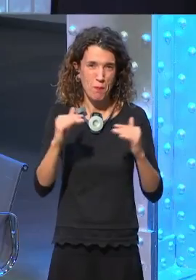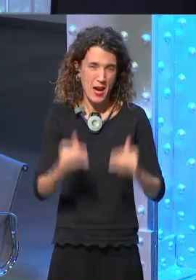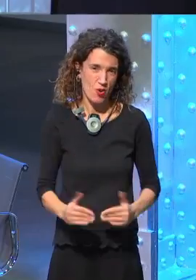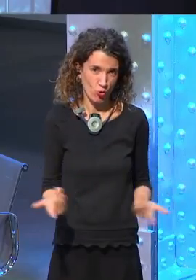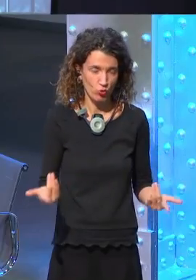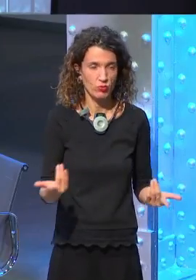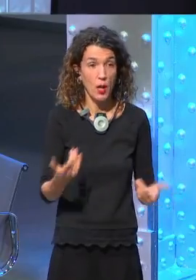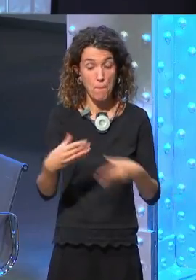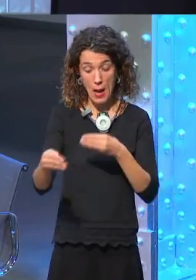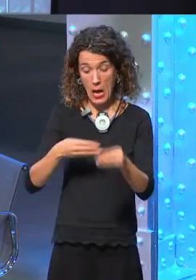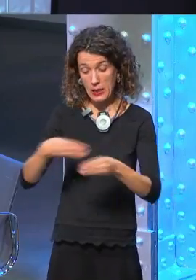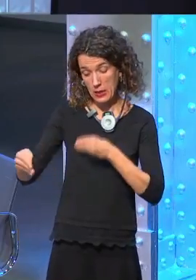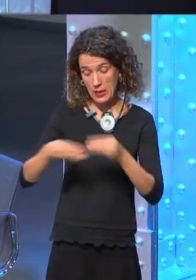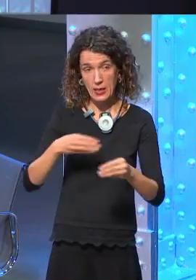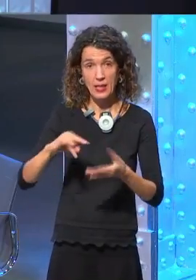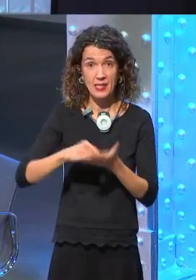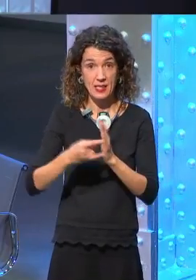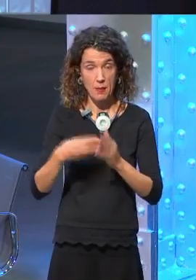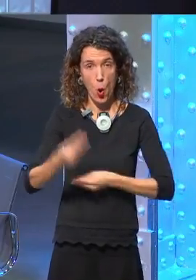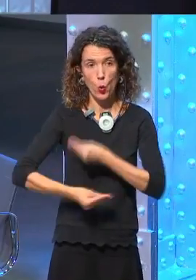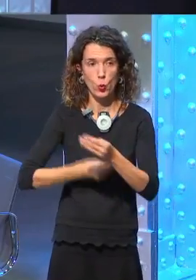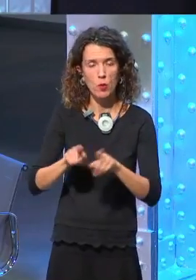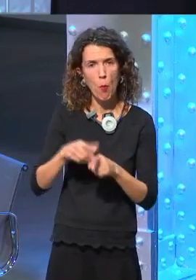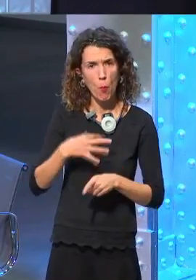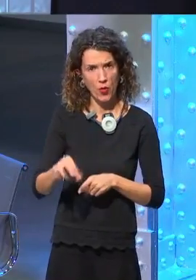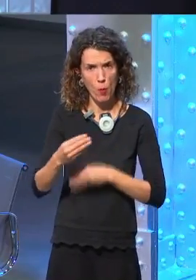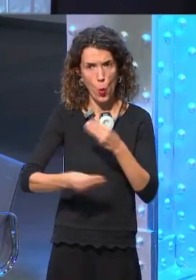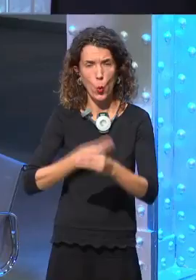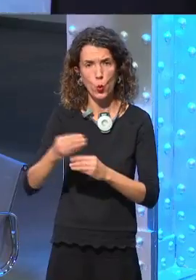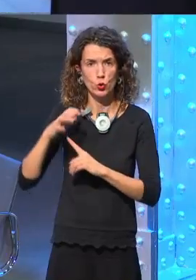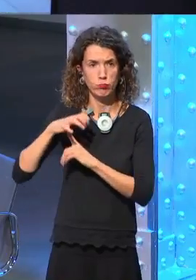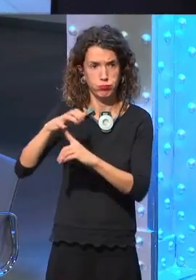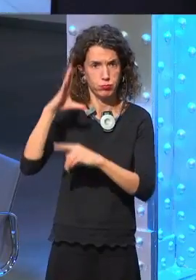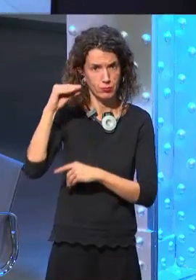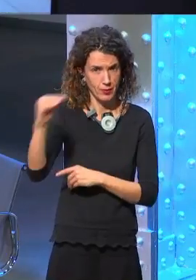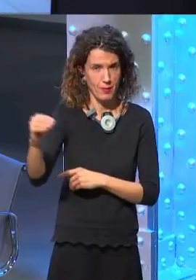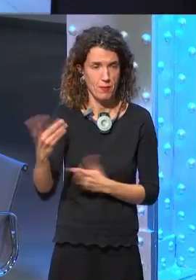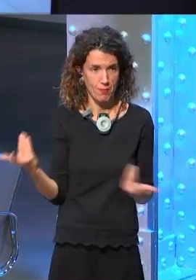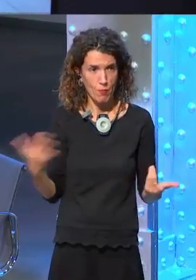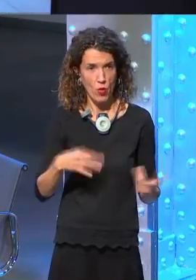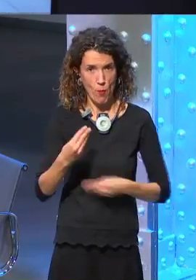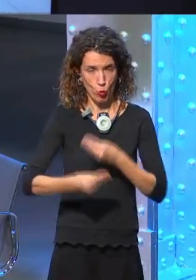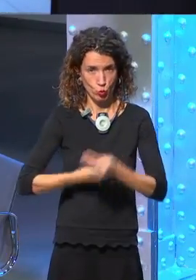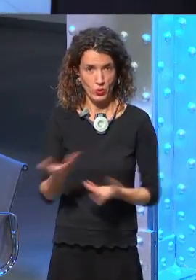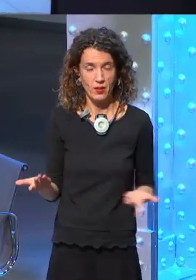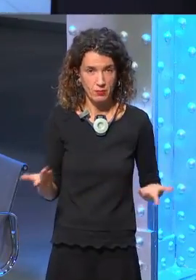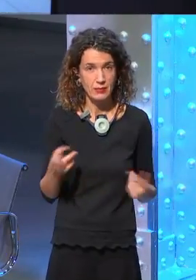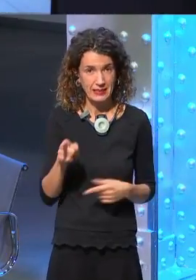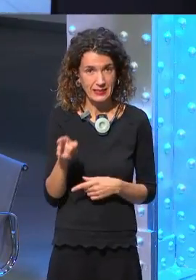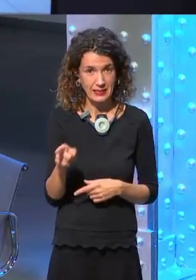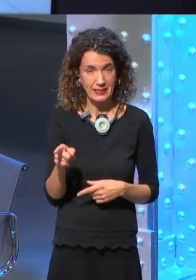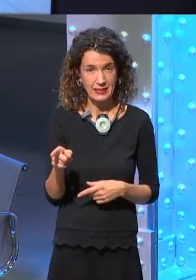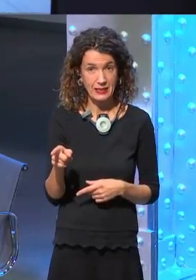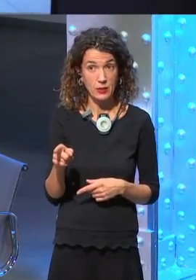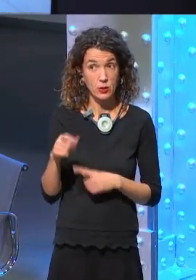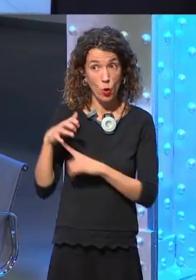a utilizar un sistema de materiales donde sí que podamos utilizar los cuadrirrotores, que es